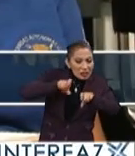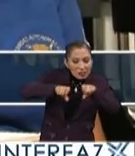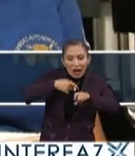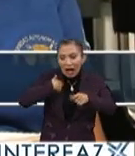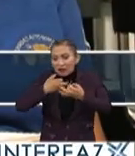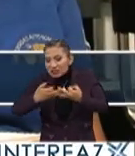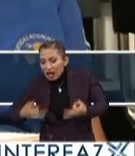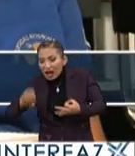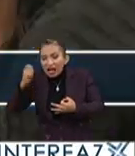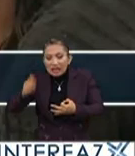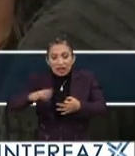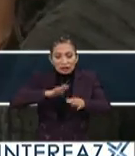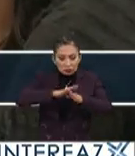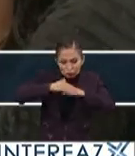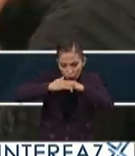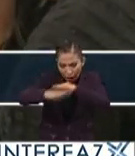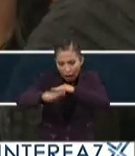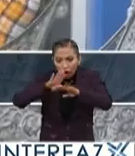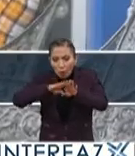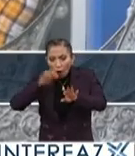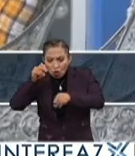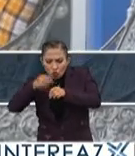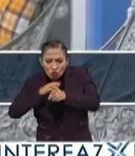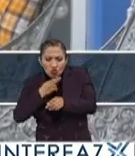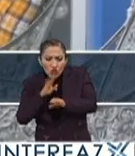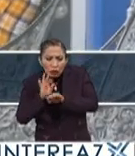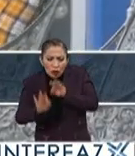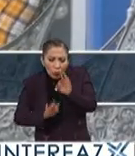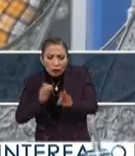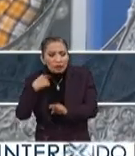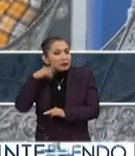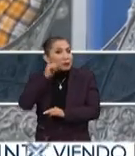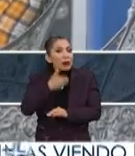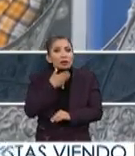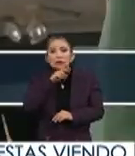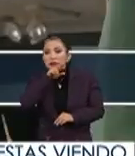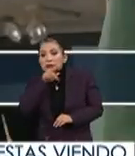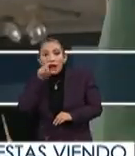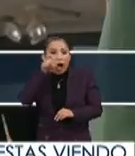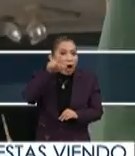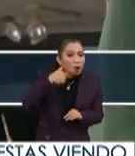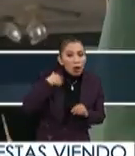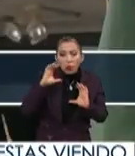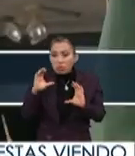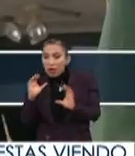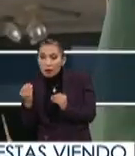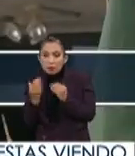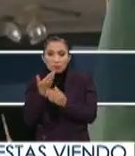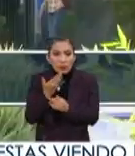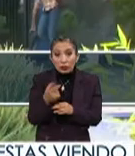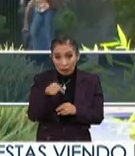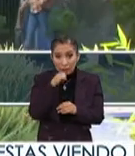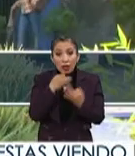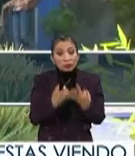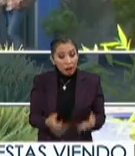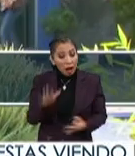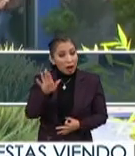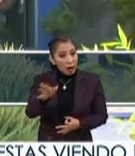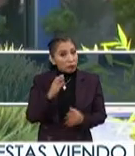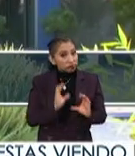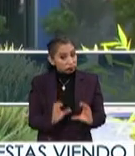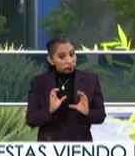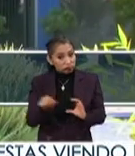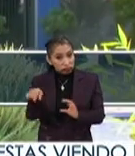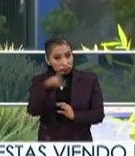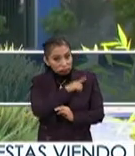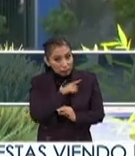suelo, cómo manejarlo y conservarlo, porque todos nos preocupamos a veces de que el agua es la que hay que cuidar muy bien. No, el suelo también es